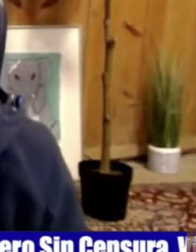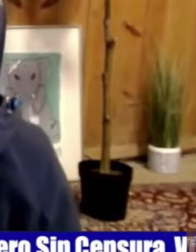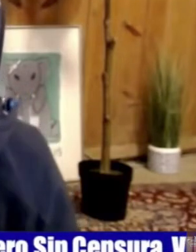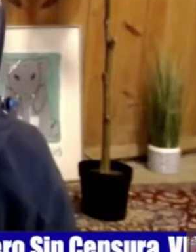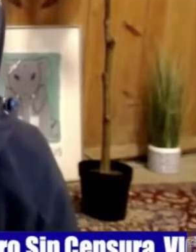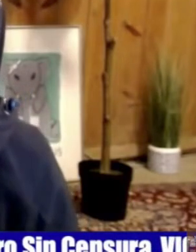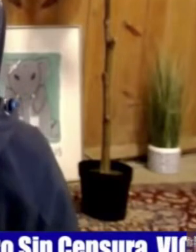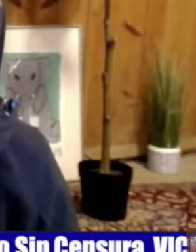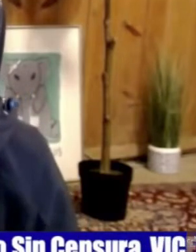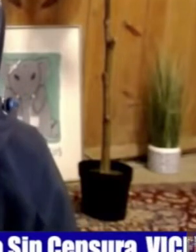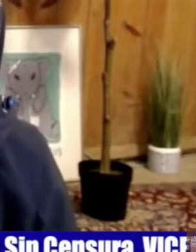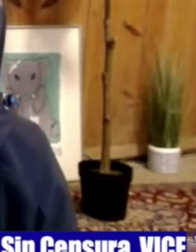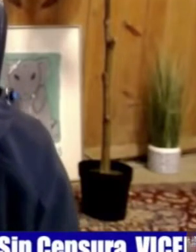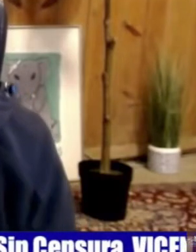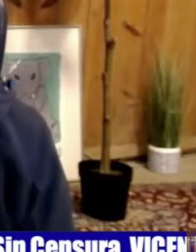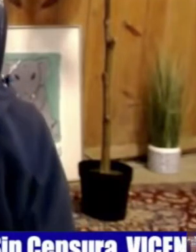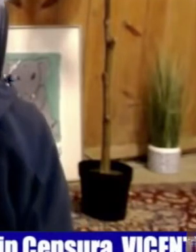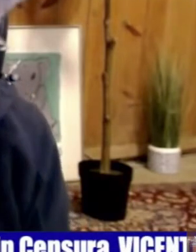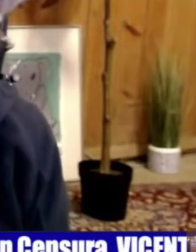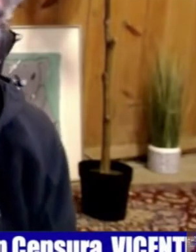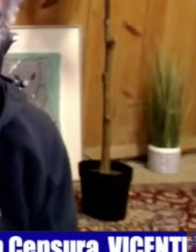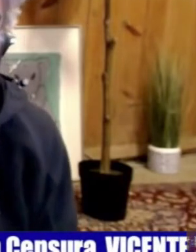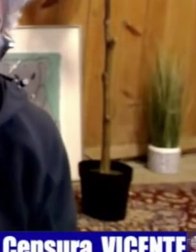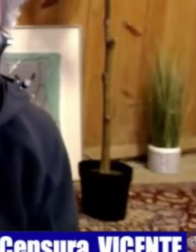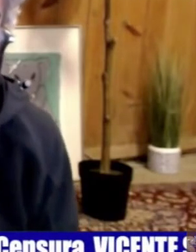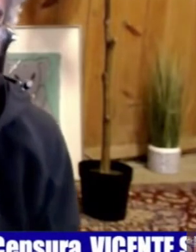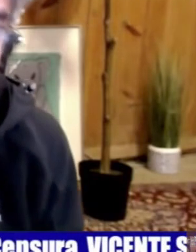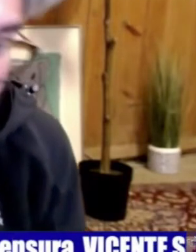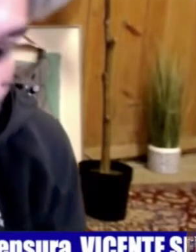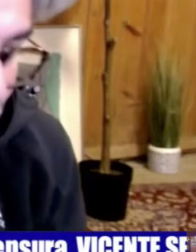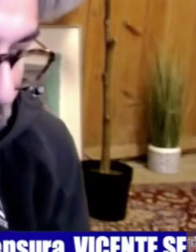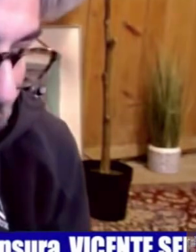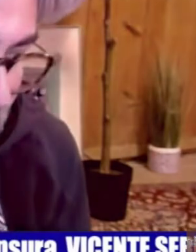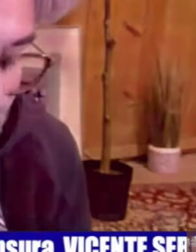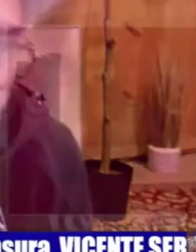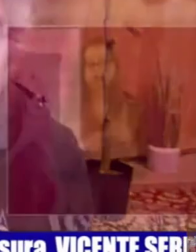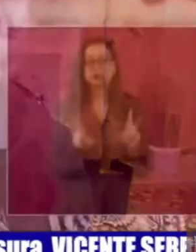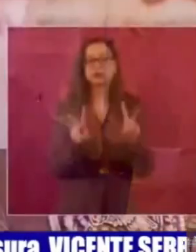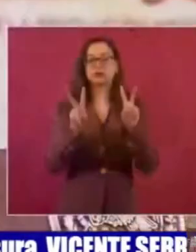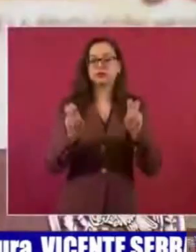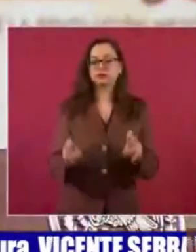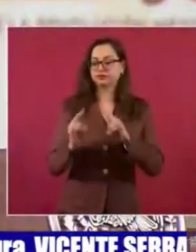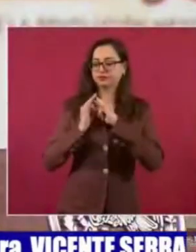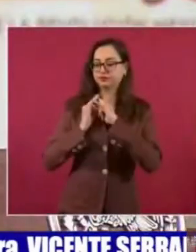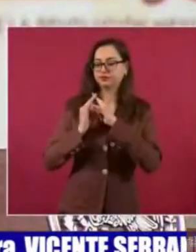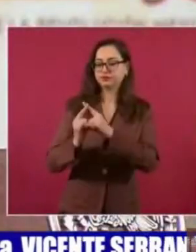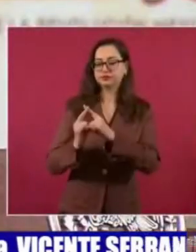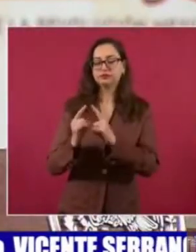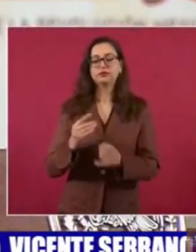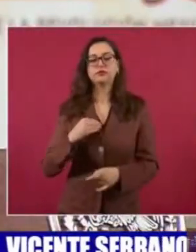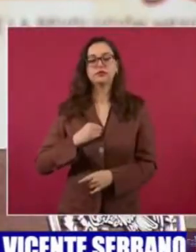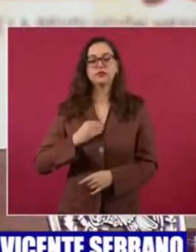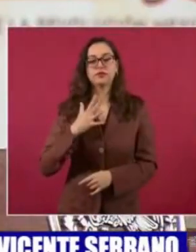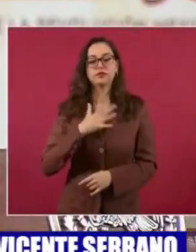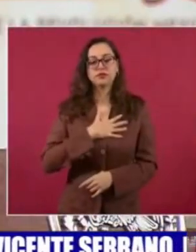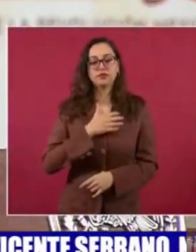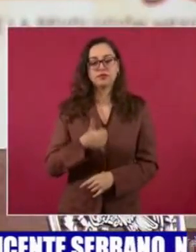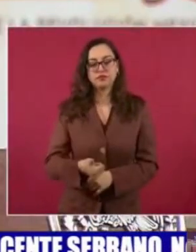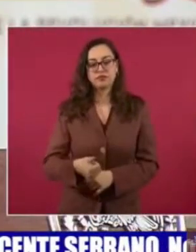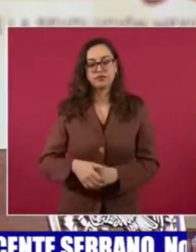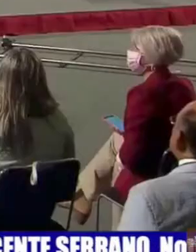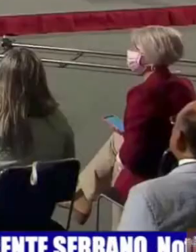ellos mismos quedan exhibidos. El presidente dice, no, esto lo hace porque quiere que salgan esos factureros que ya detuvimos por hacer